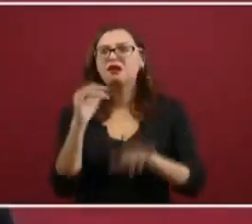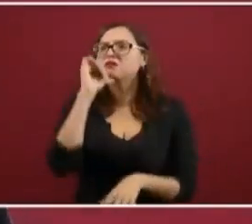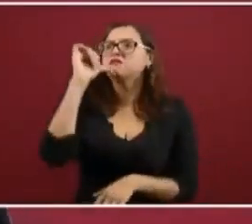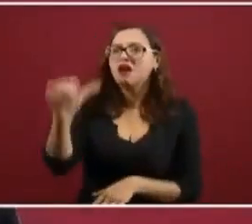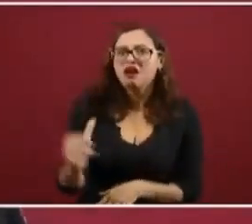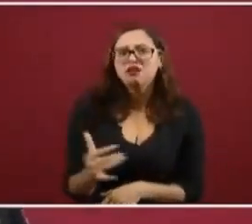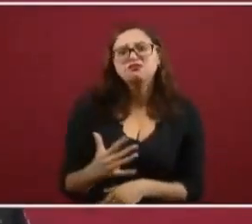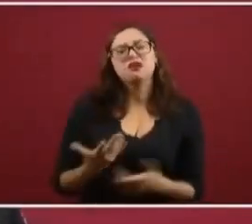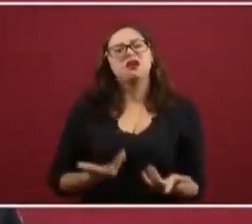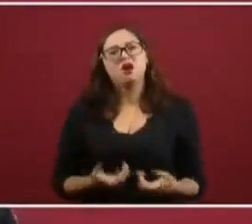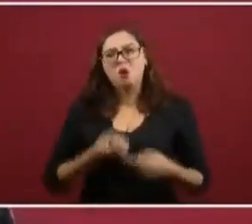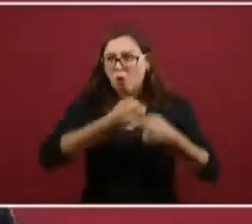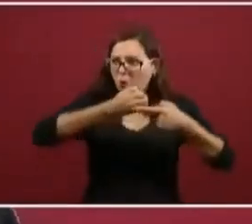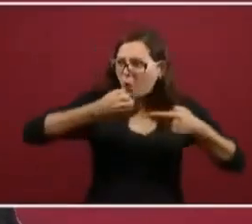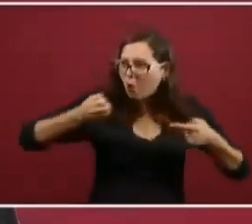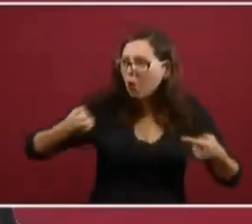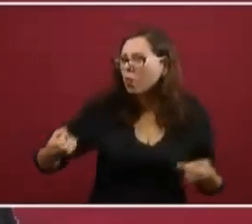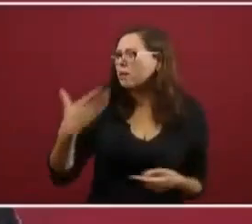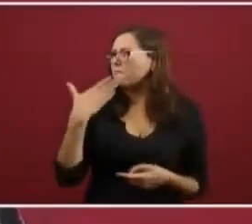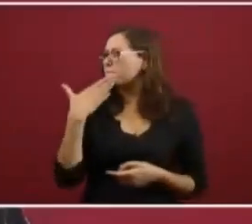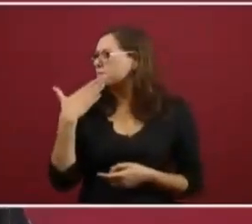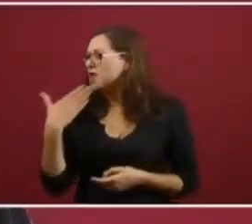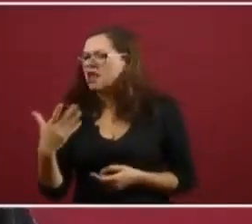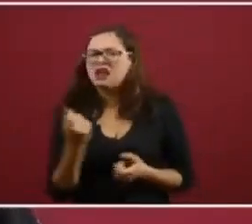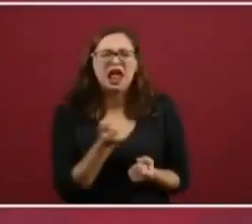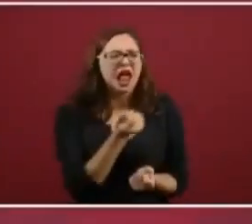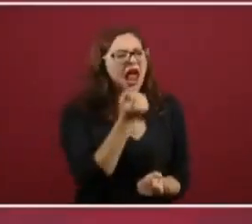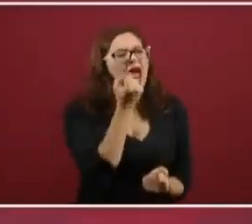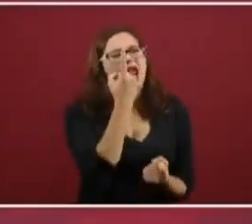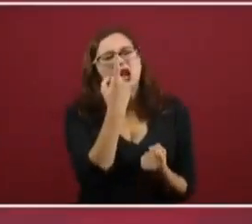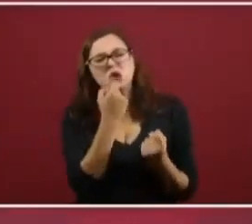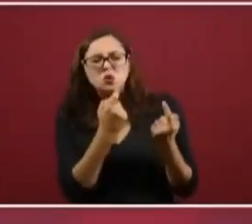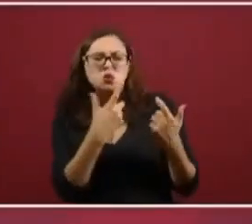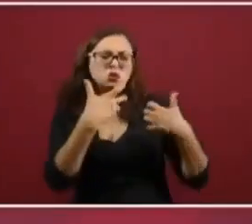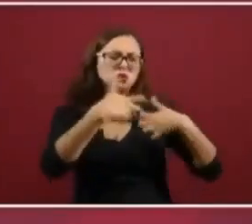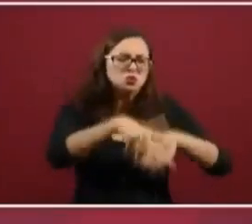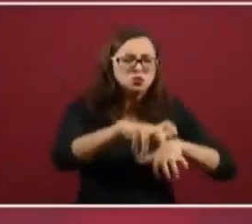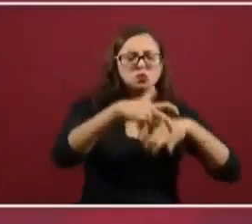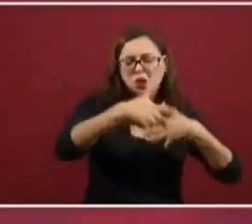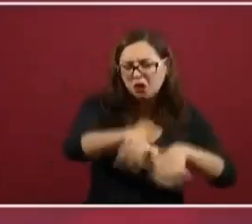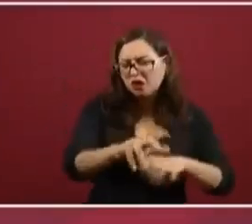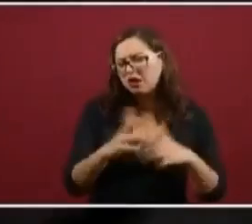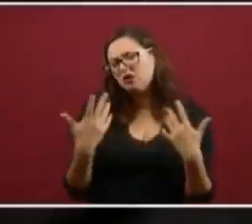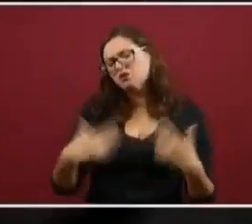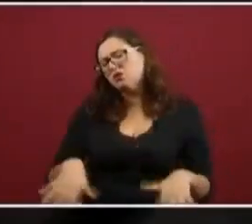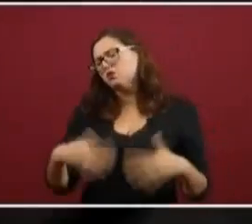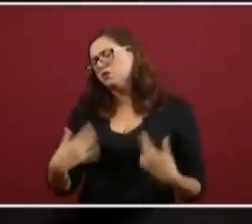con muy pocos problemas obstáculos